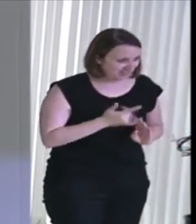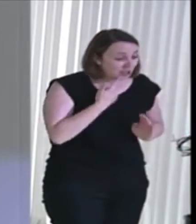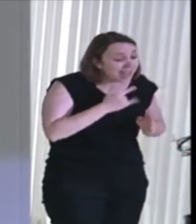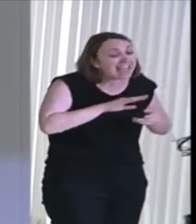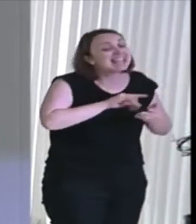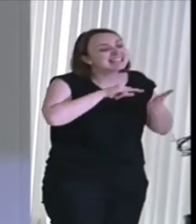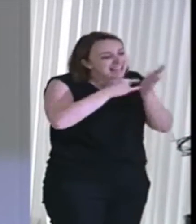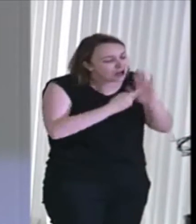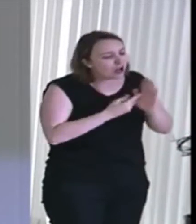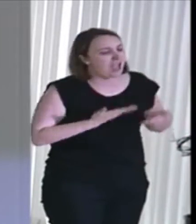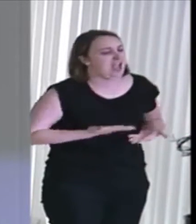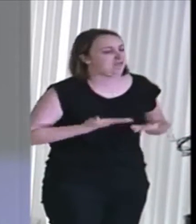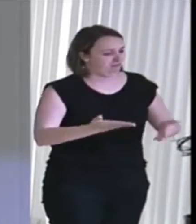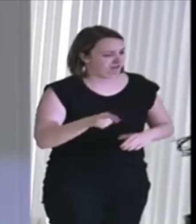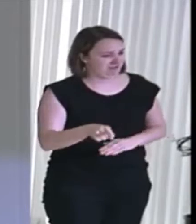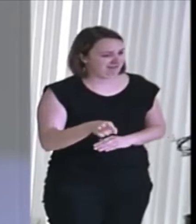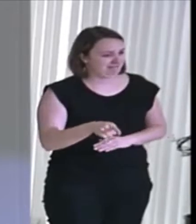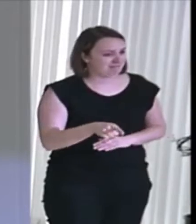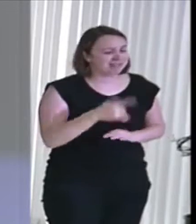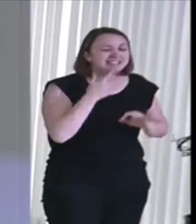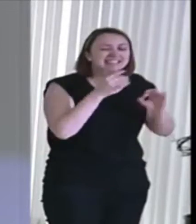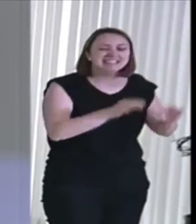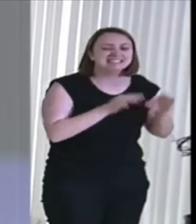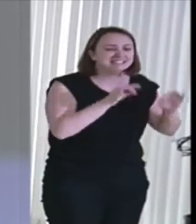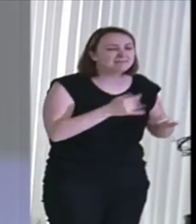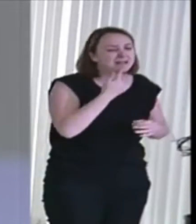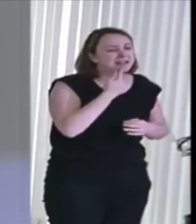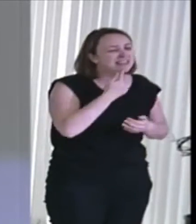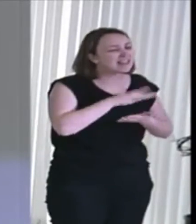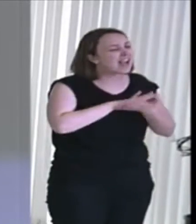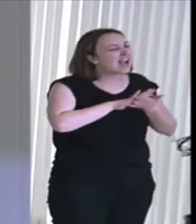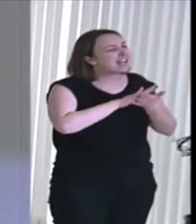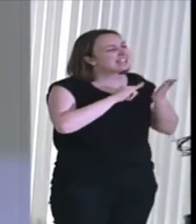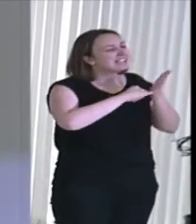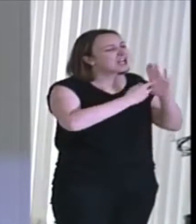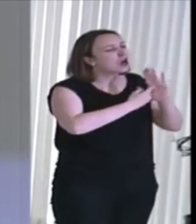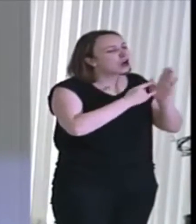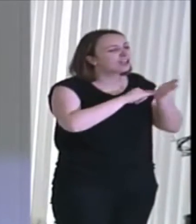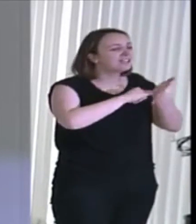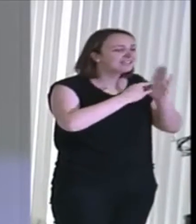a todo eso. Y como siempre nos hablan de la tecnología como algo,